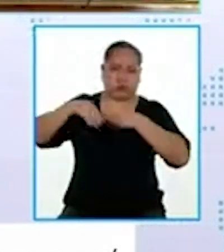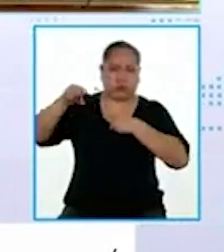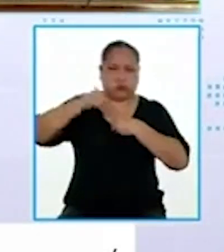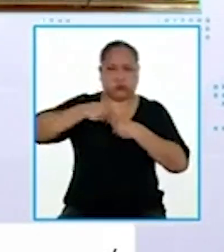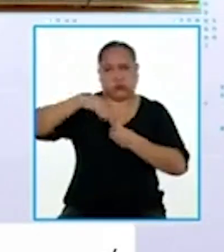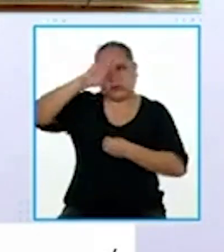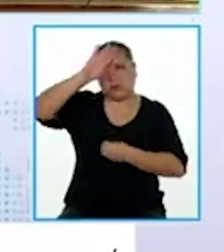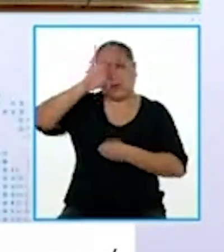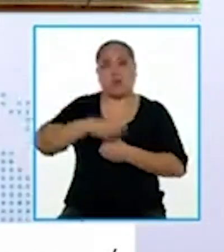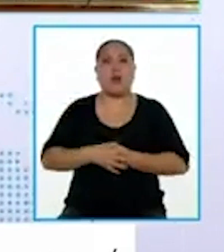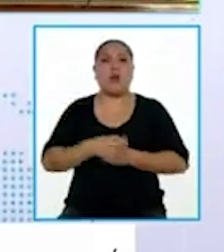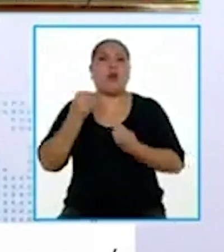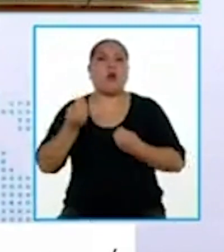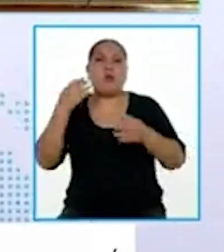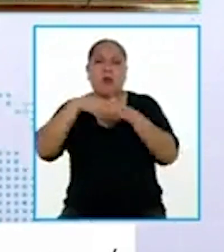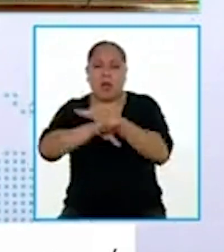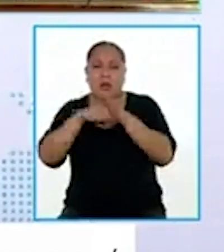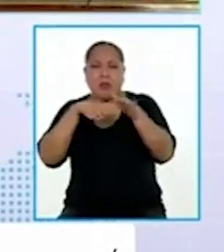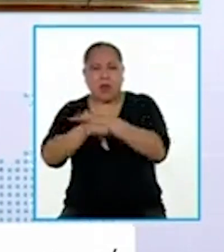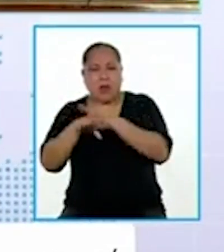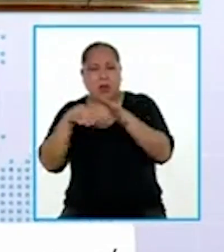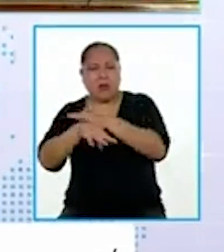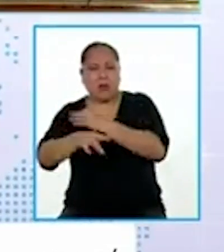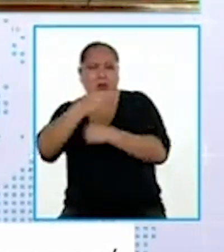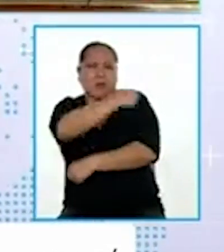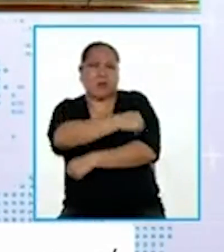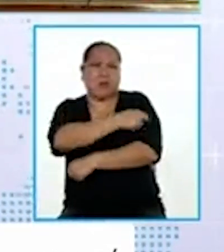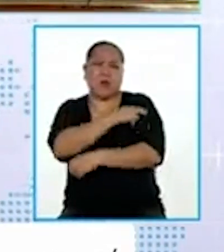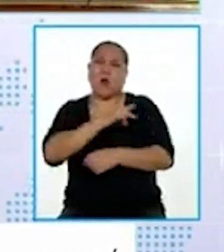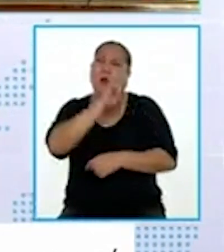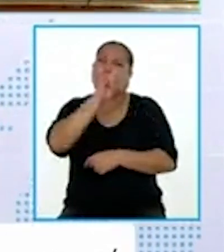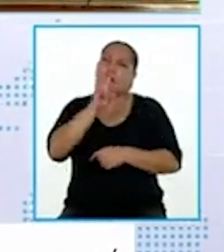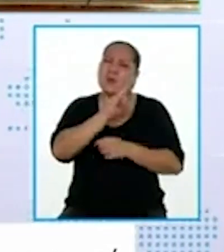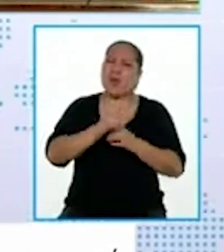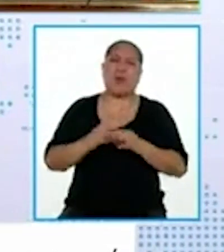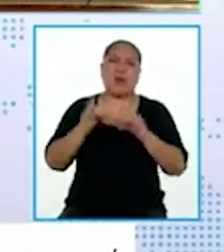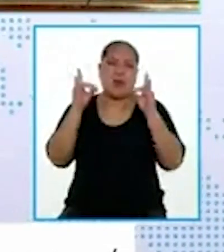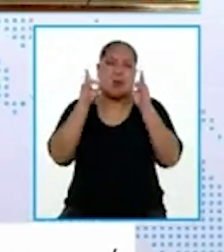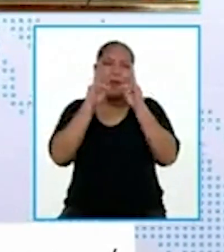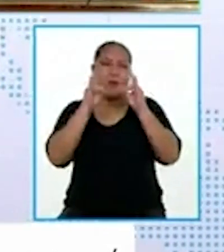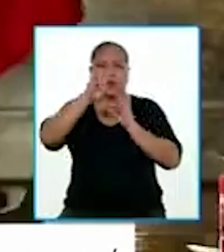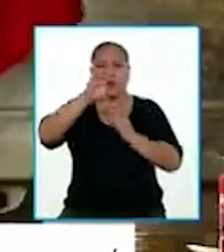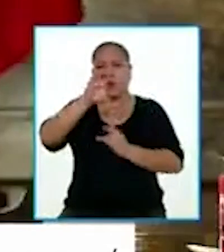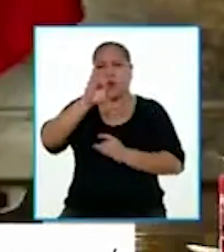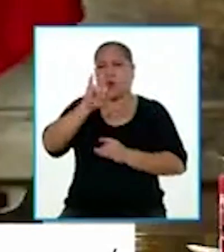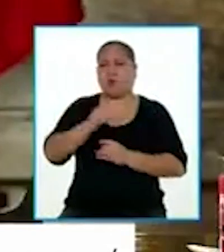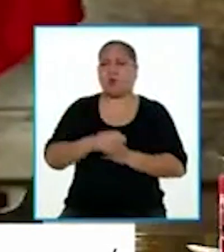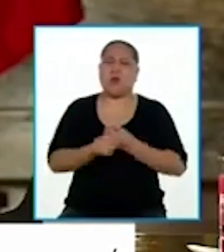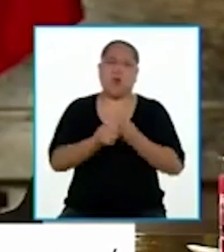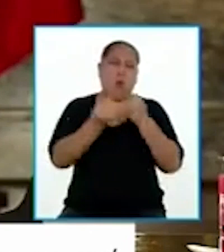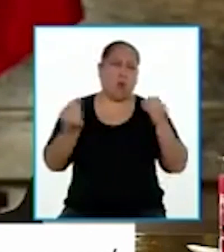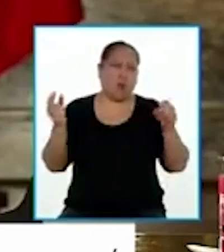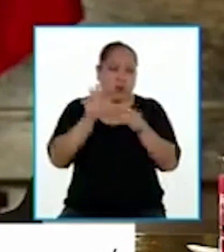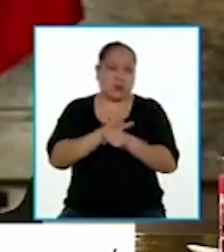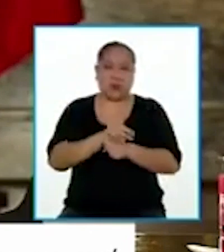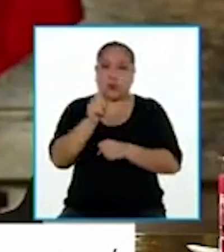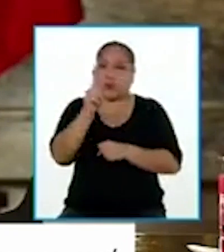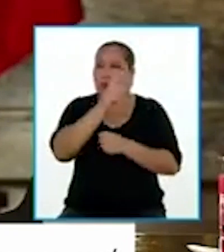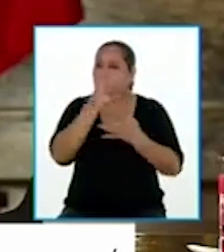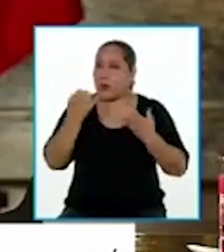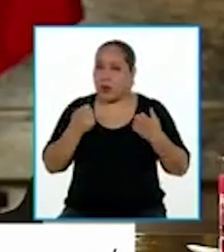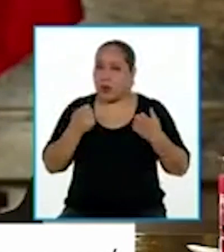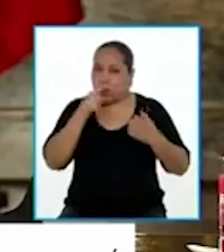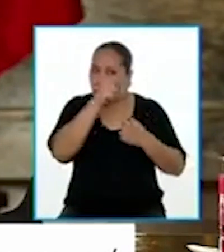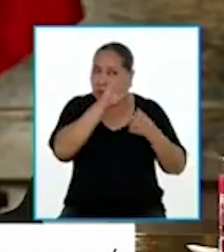los hospitalizados el uso de camas intensivas en la uci bueno no queremos